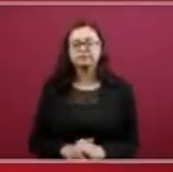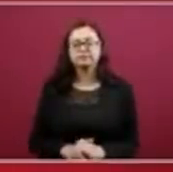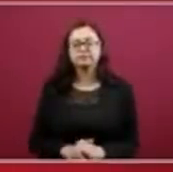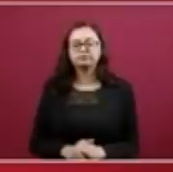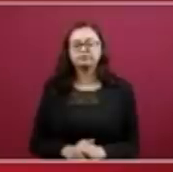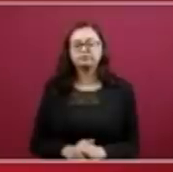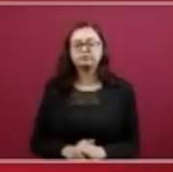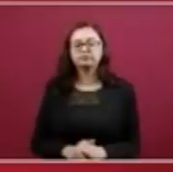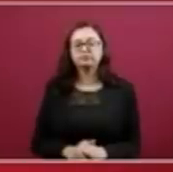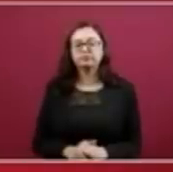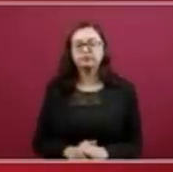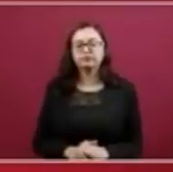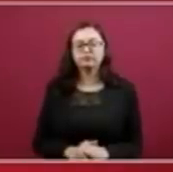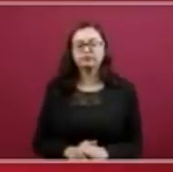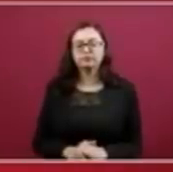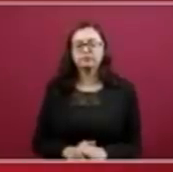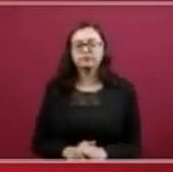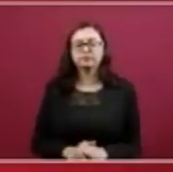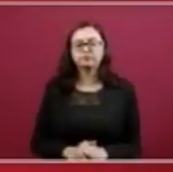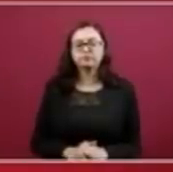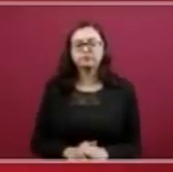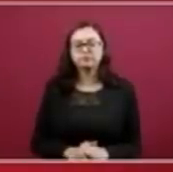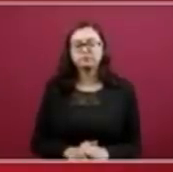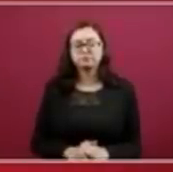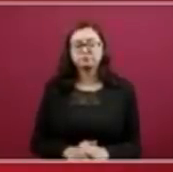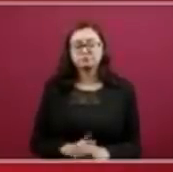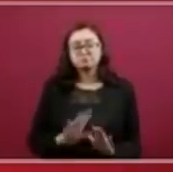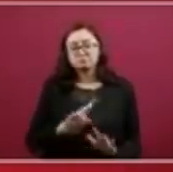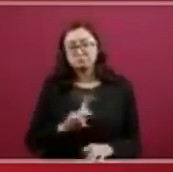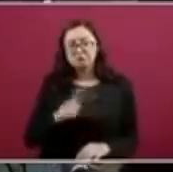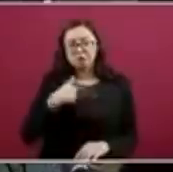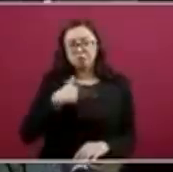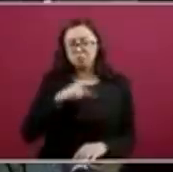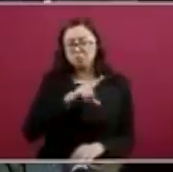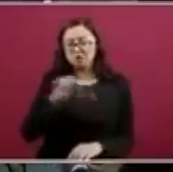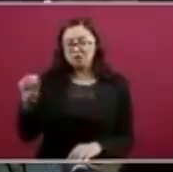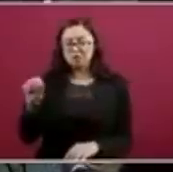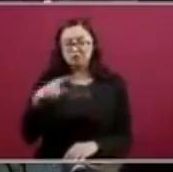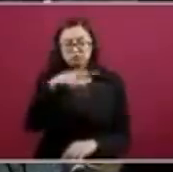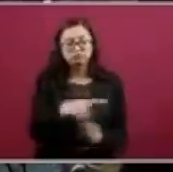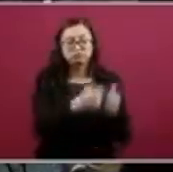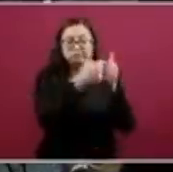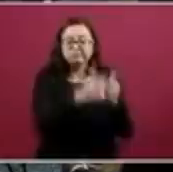Se quedan muchas veces tratando asuntos,